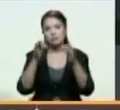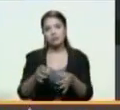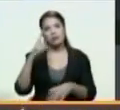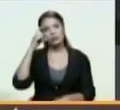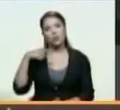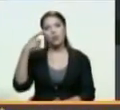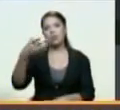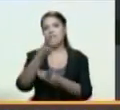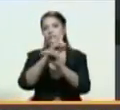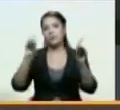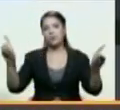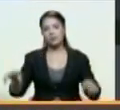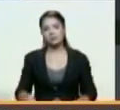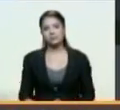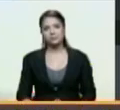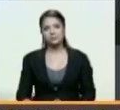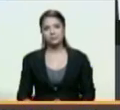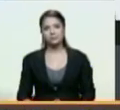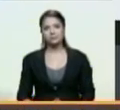mayor democracia en Venezuela.